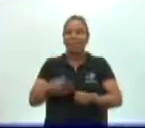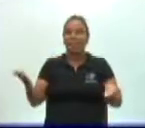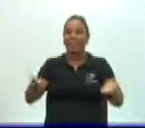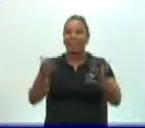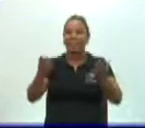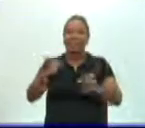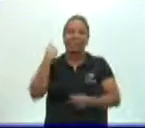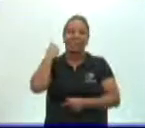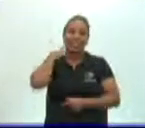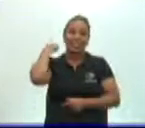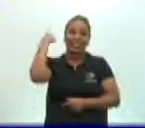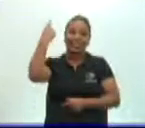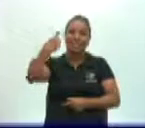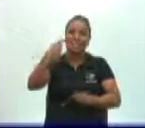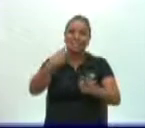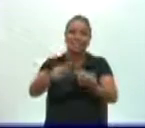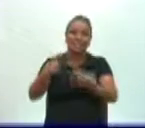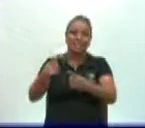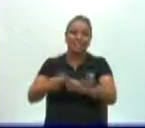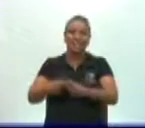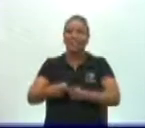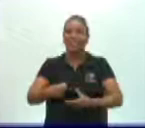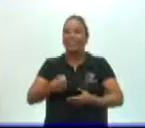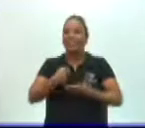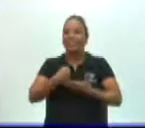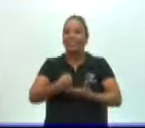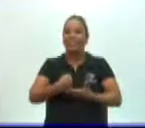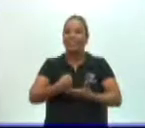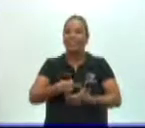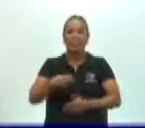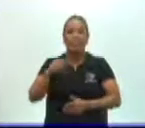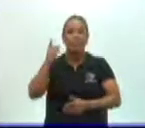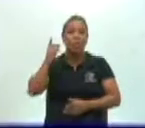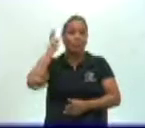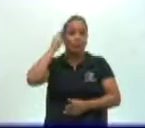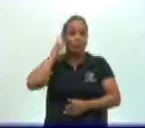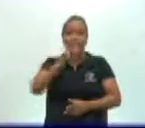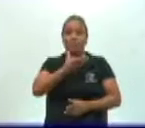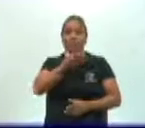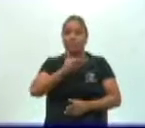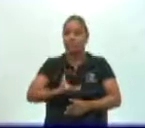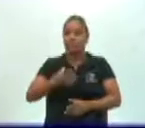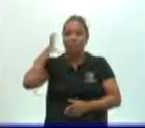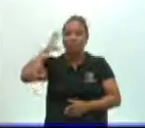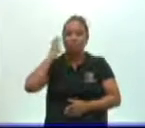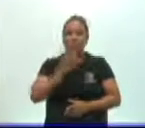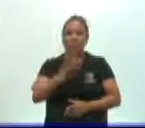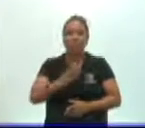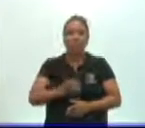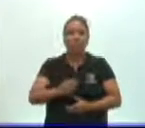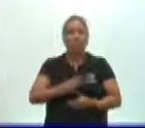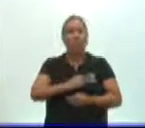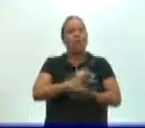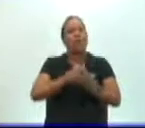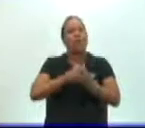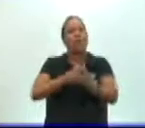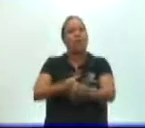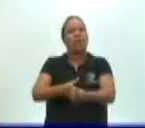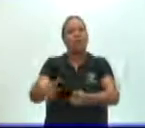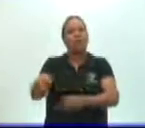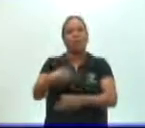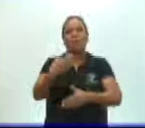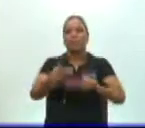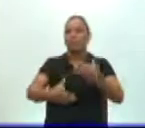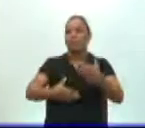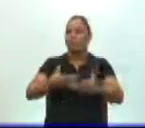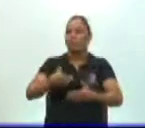siglo XIX, enarbolando las ideas de Mary Angel como brújula certera de todo este proceso. Permítanme quitarme el